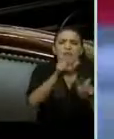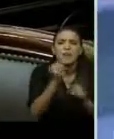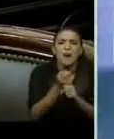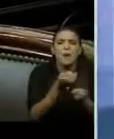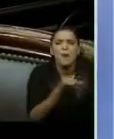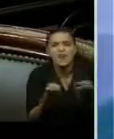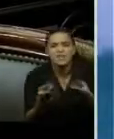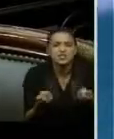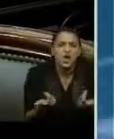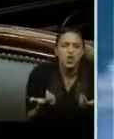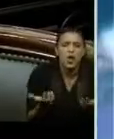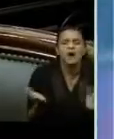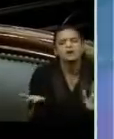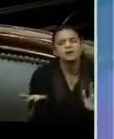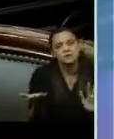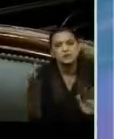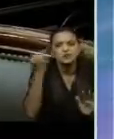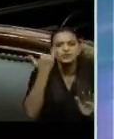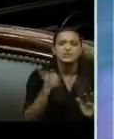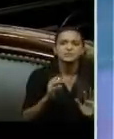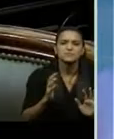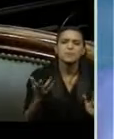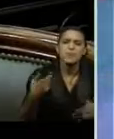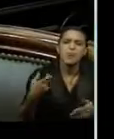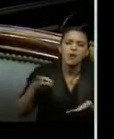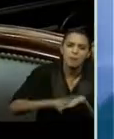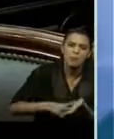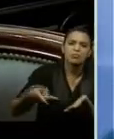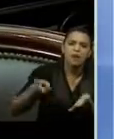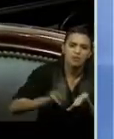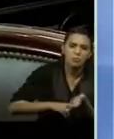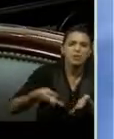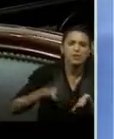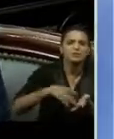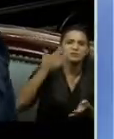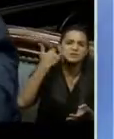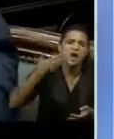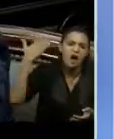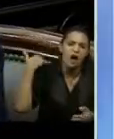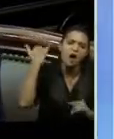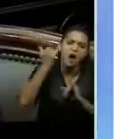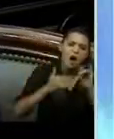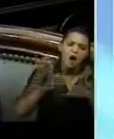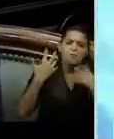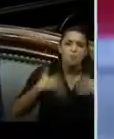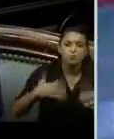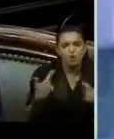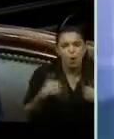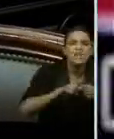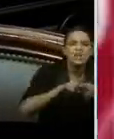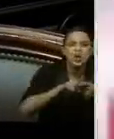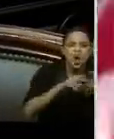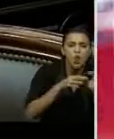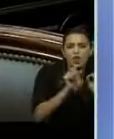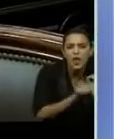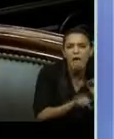de la sanción de la ley iban a estar acompañándonos en vivo. Pero bueno, se llevaron también ellos la mala noticia y la sorpresa de que legisladores Juntos